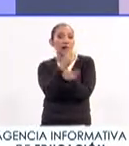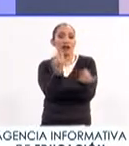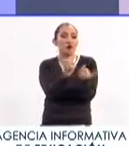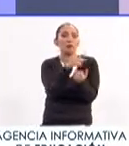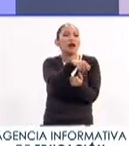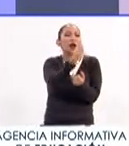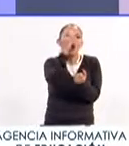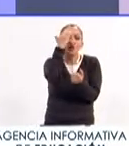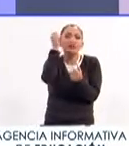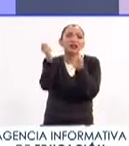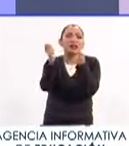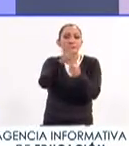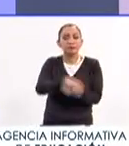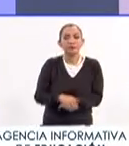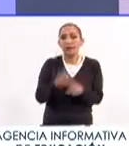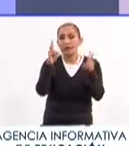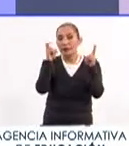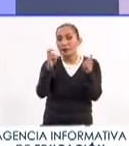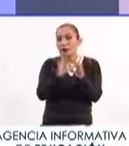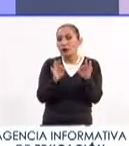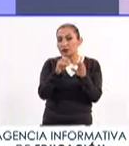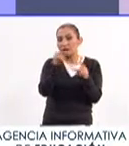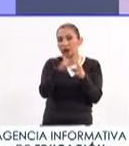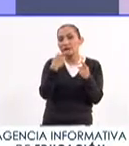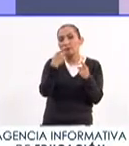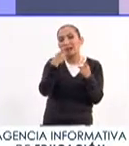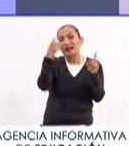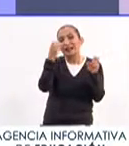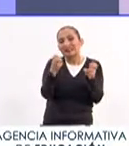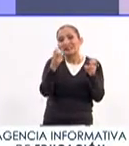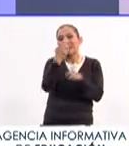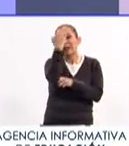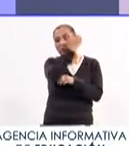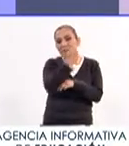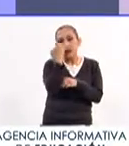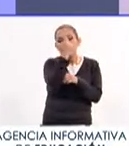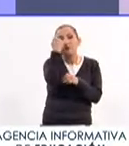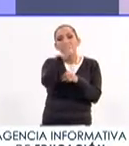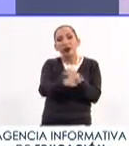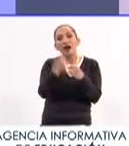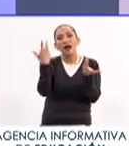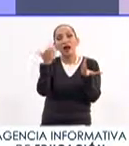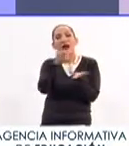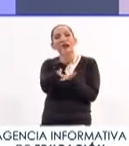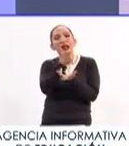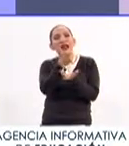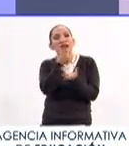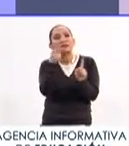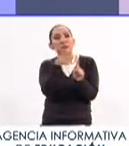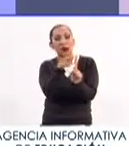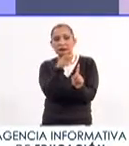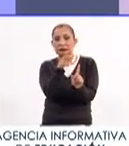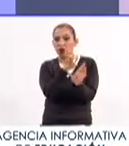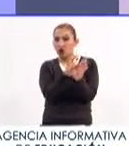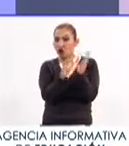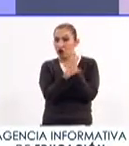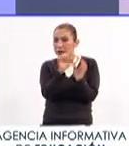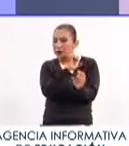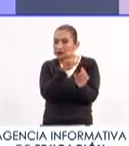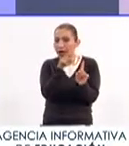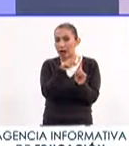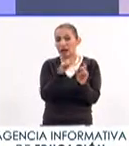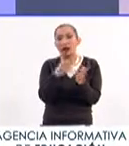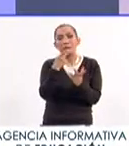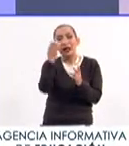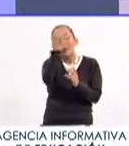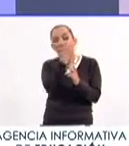pero debemos conocerlos. Claro. Los temas primordiales vamos a hablar sobre la evaluación para inglés con fines específicos. Es decir,